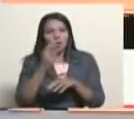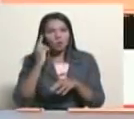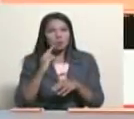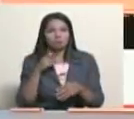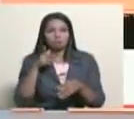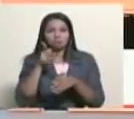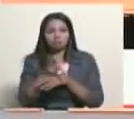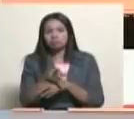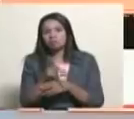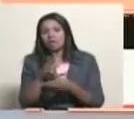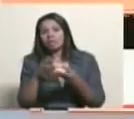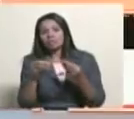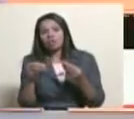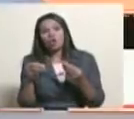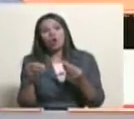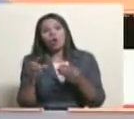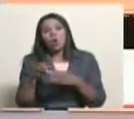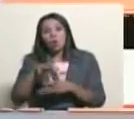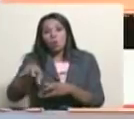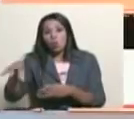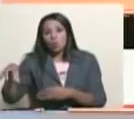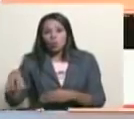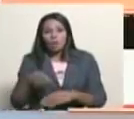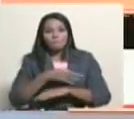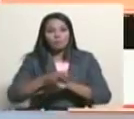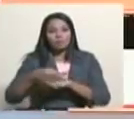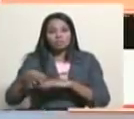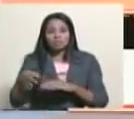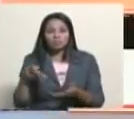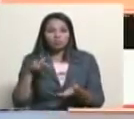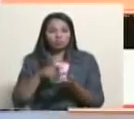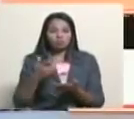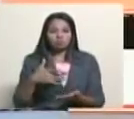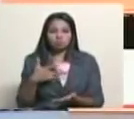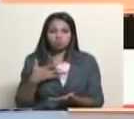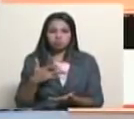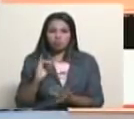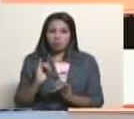los estados, de los municipios, se vaya sintiendo